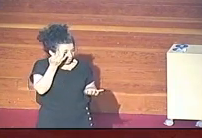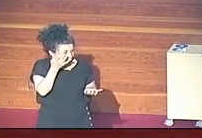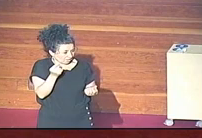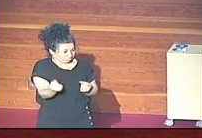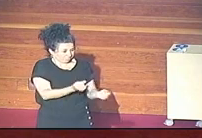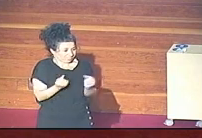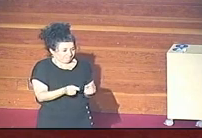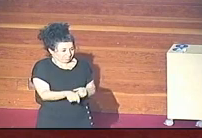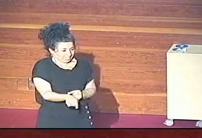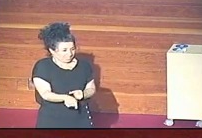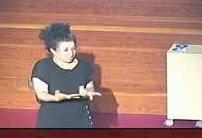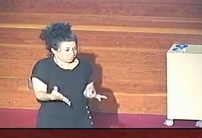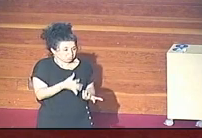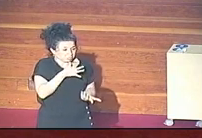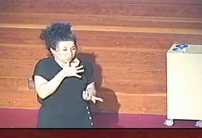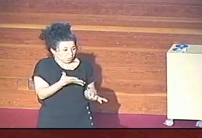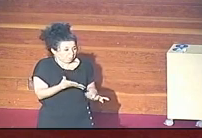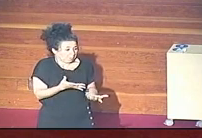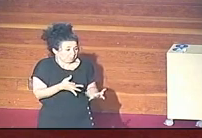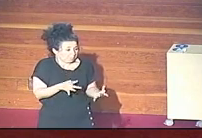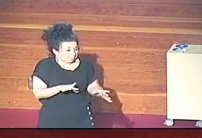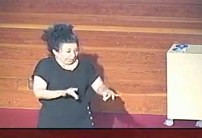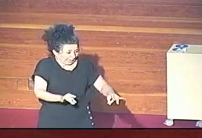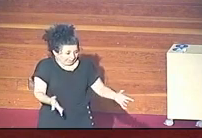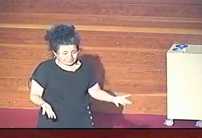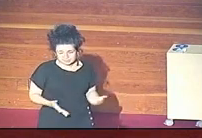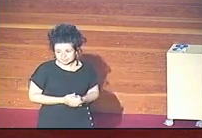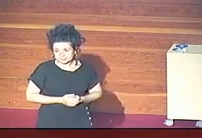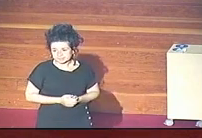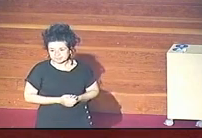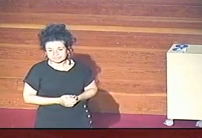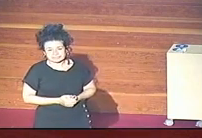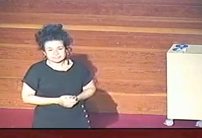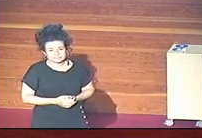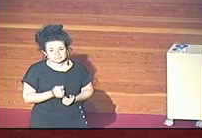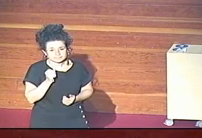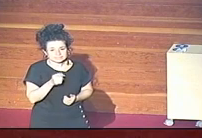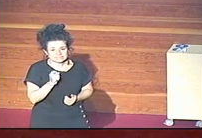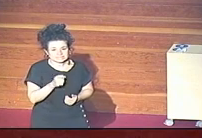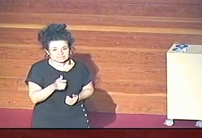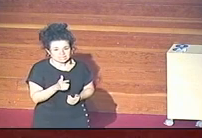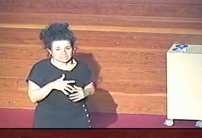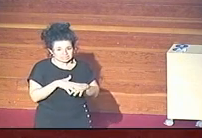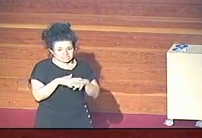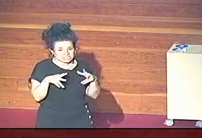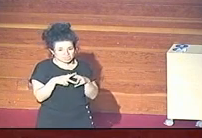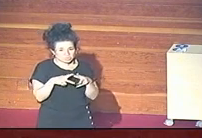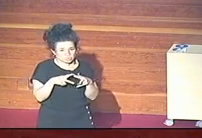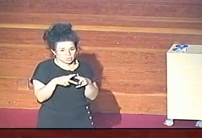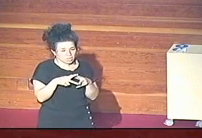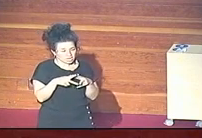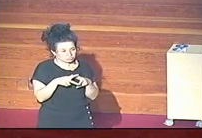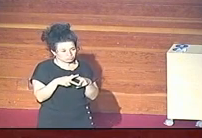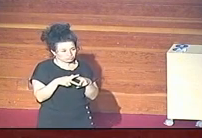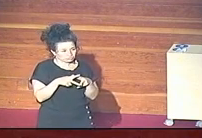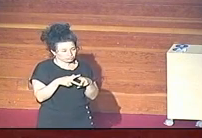no tiene razón de ser luego muchas veces en redes sociales predominan las noticias